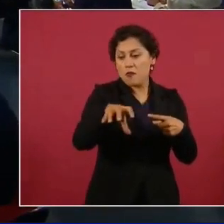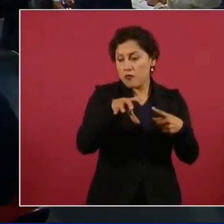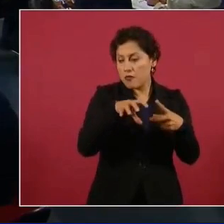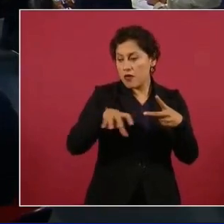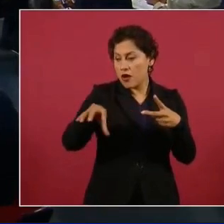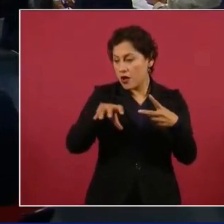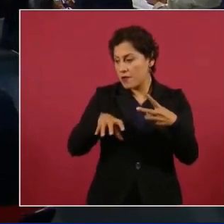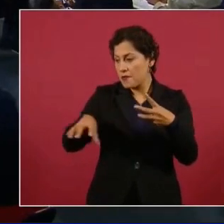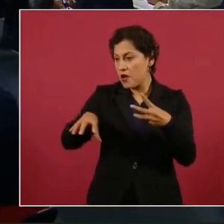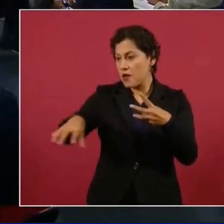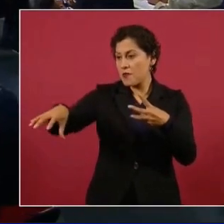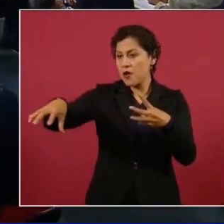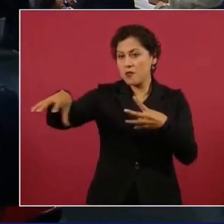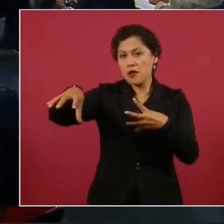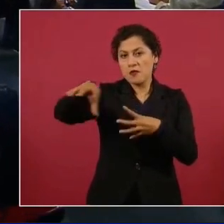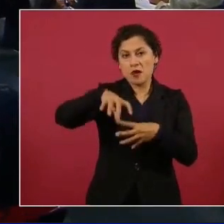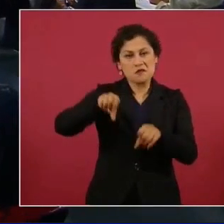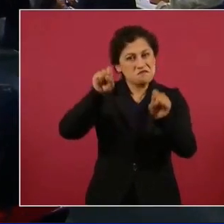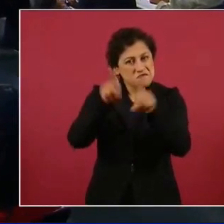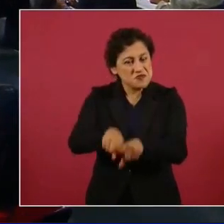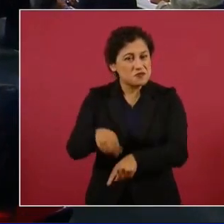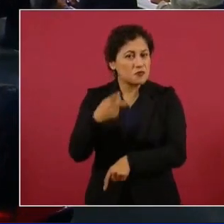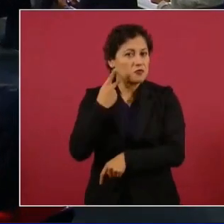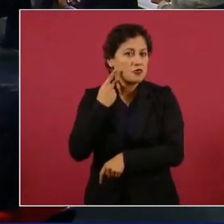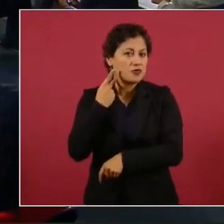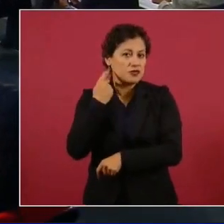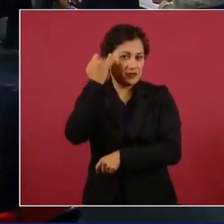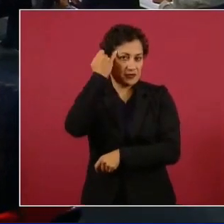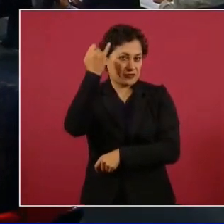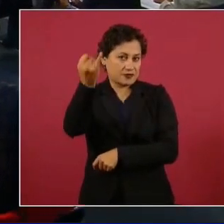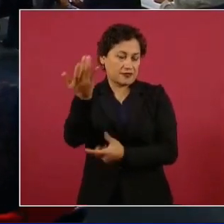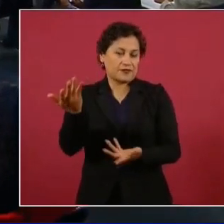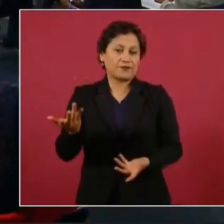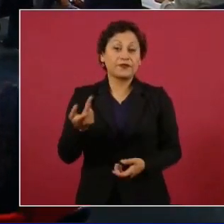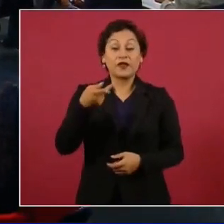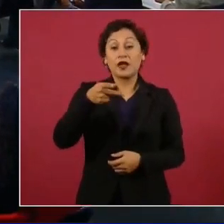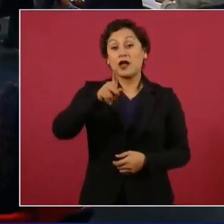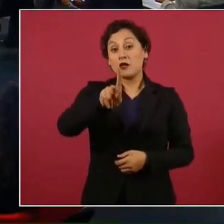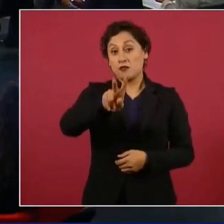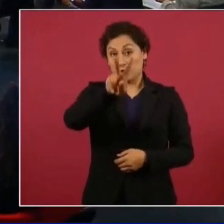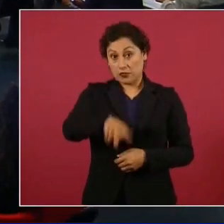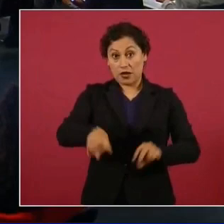Entonces, el tema de corrupción, que es el principal problema del país,